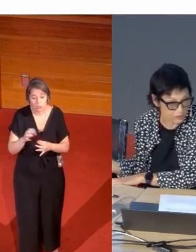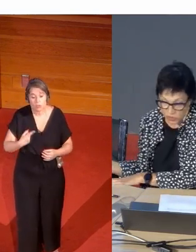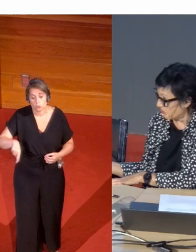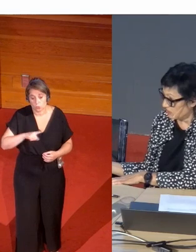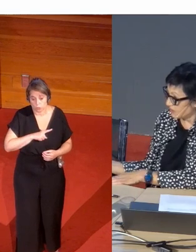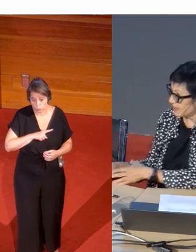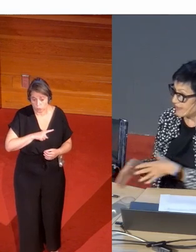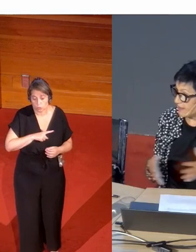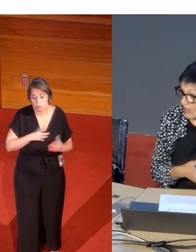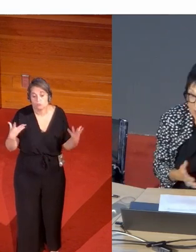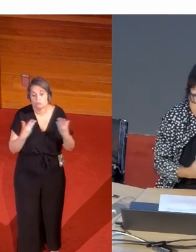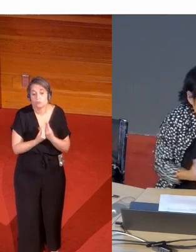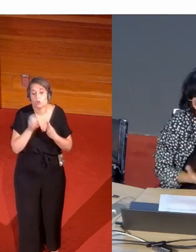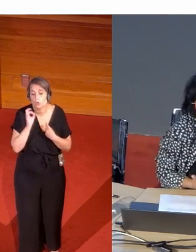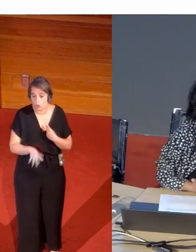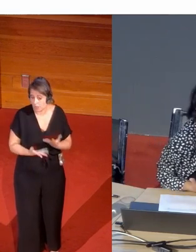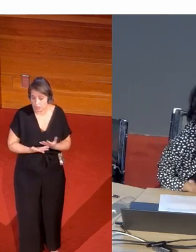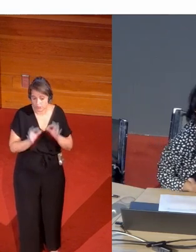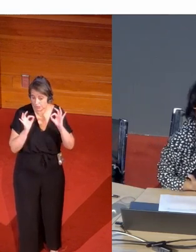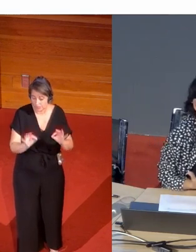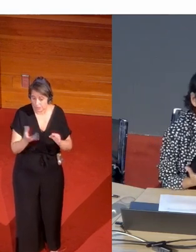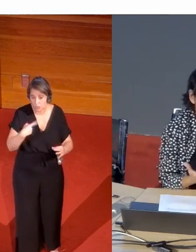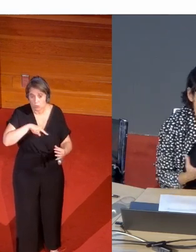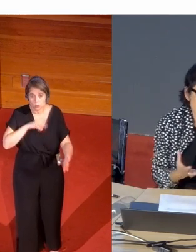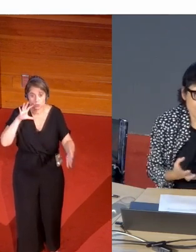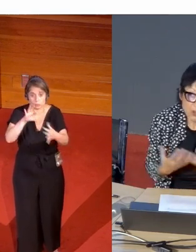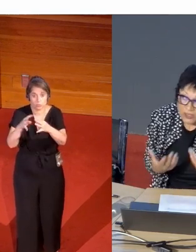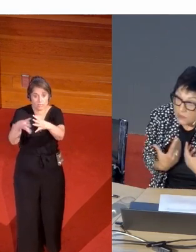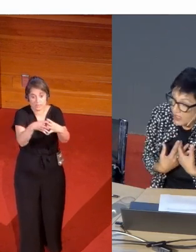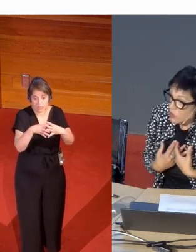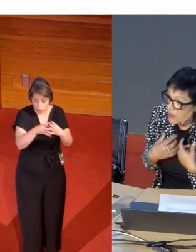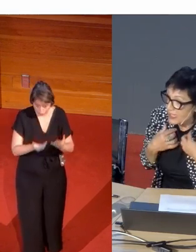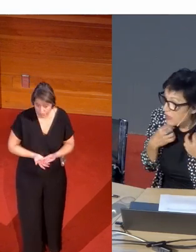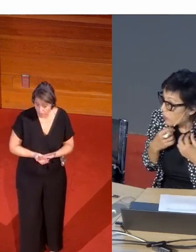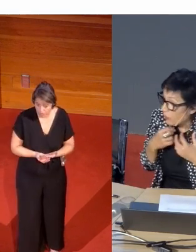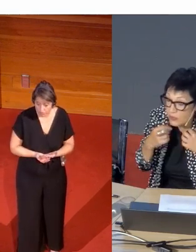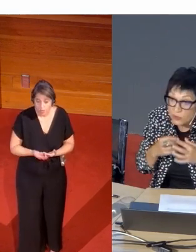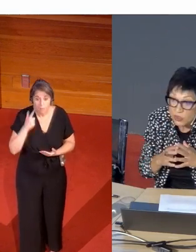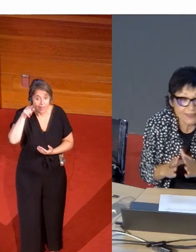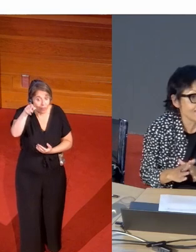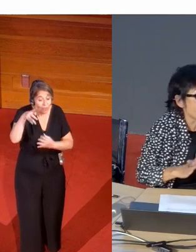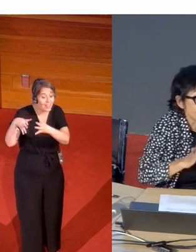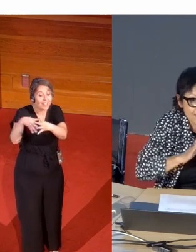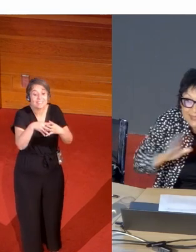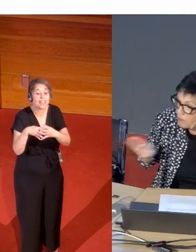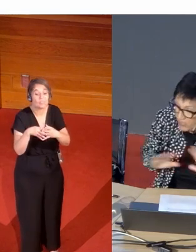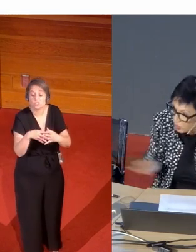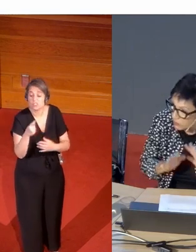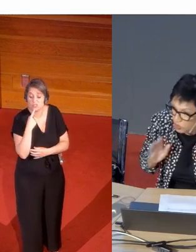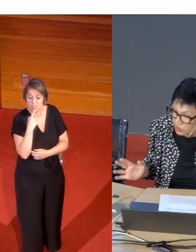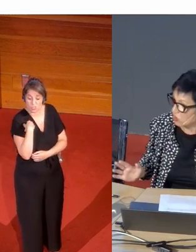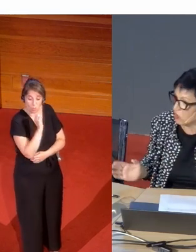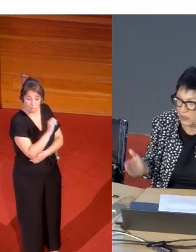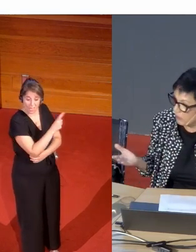nuestro primo de zumosol O sea si es que es Sí pero lo que tenemos que asumir es que el primo de zumos sol dice que ya